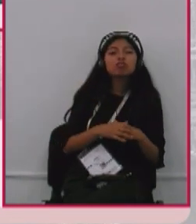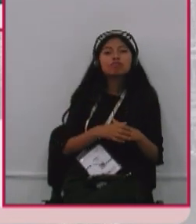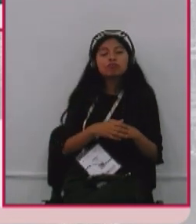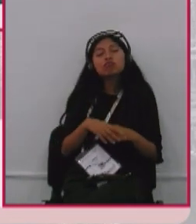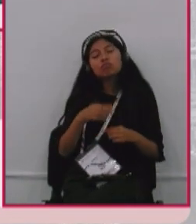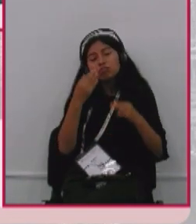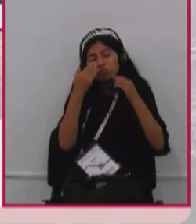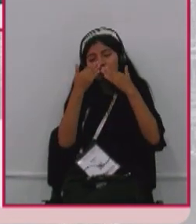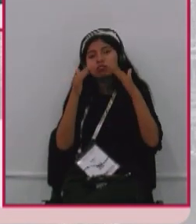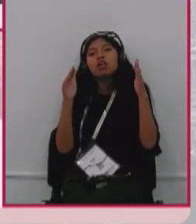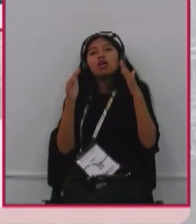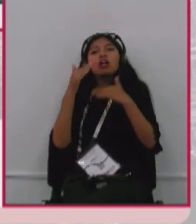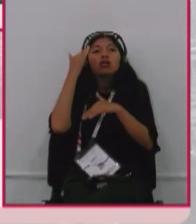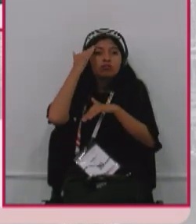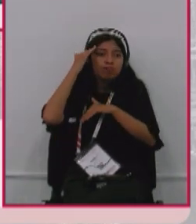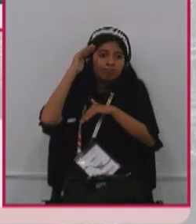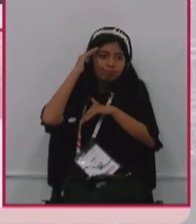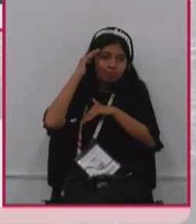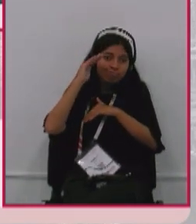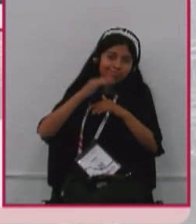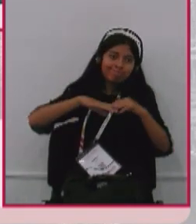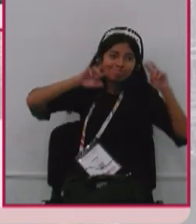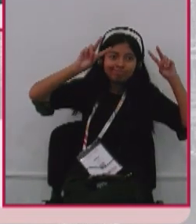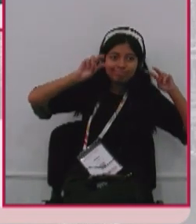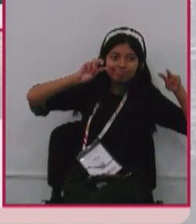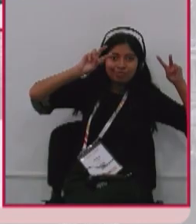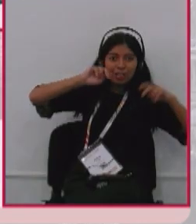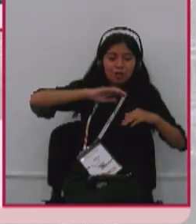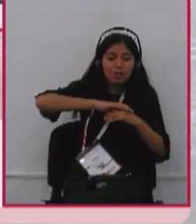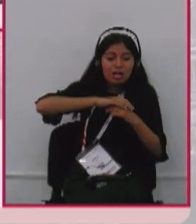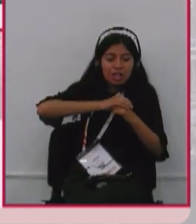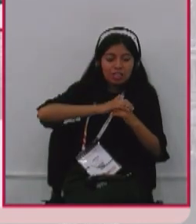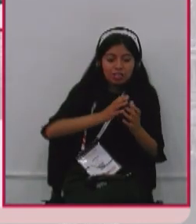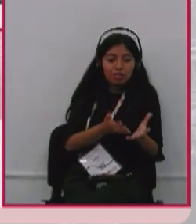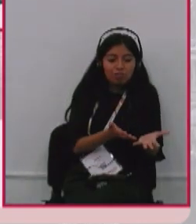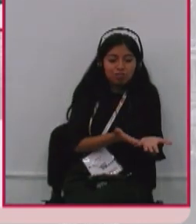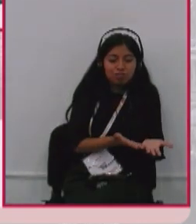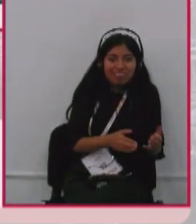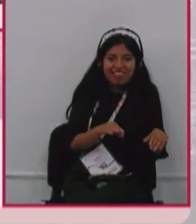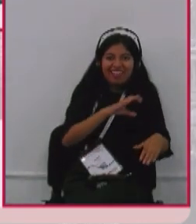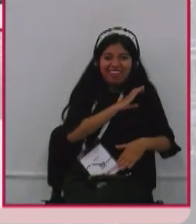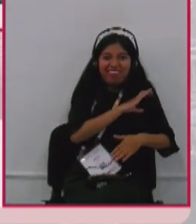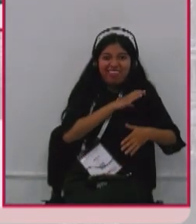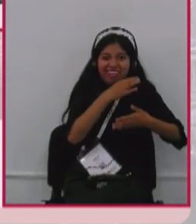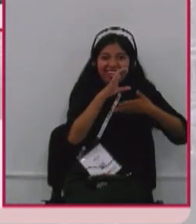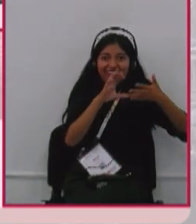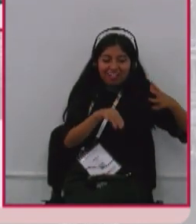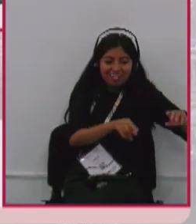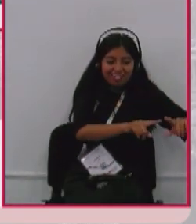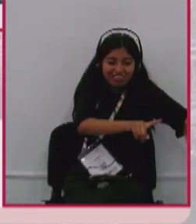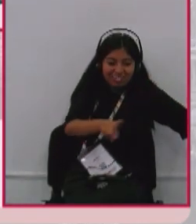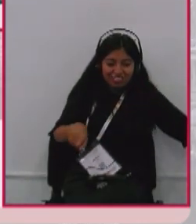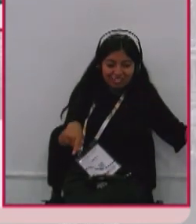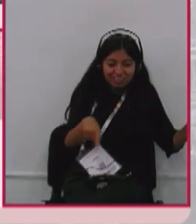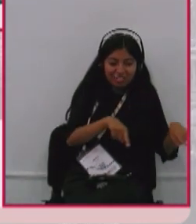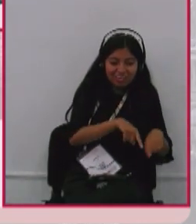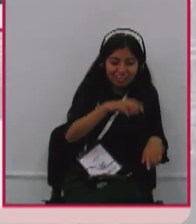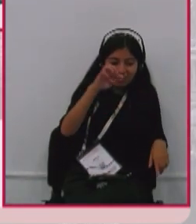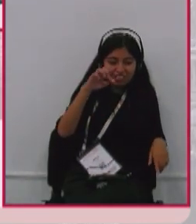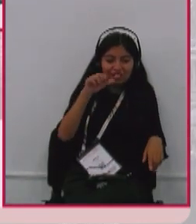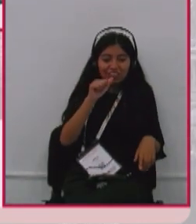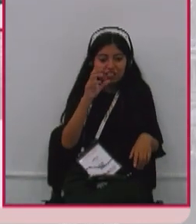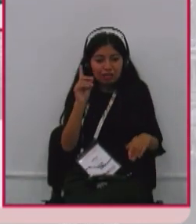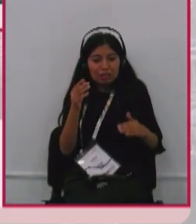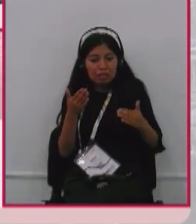nos dimos cuenta que había un tema geofísico, un tema, el pad. Teníamos mucho miedo